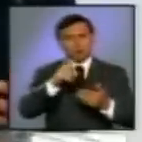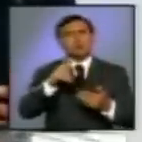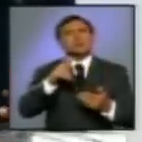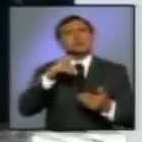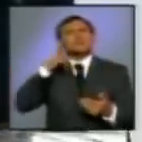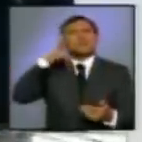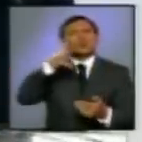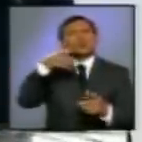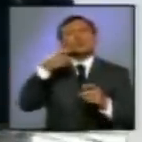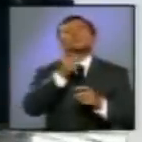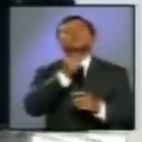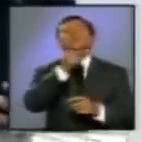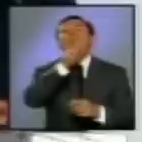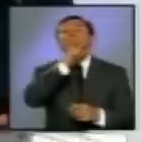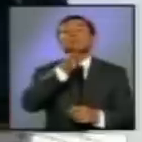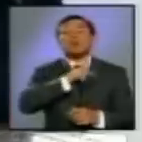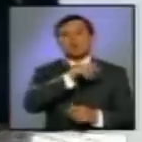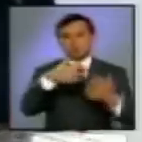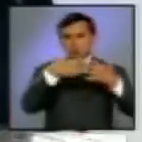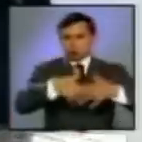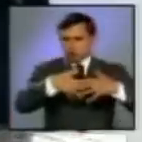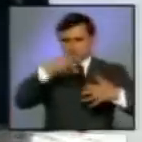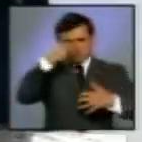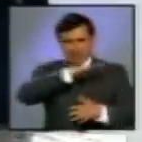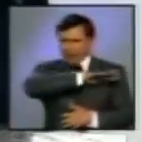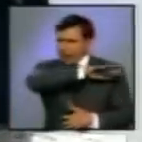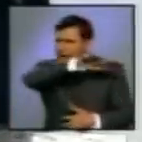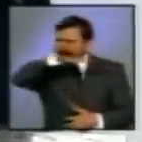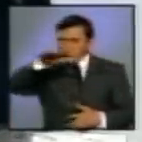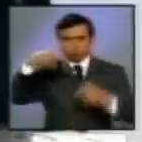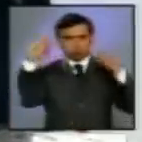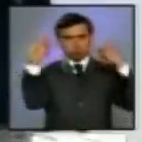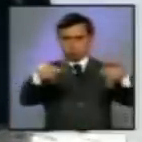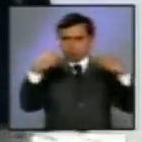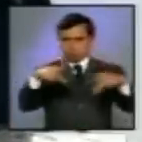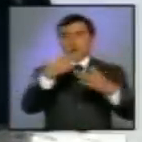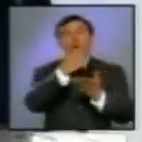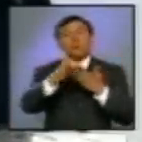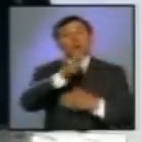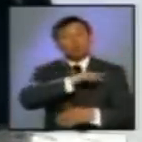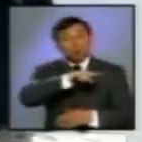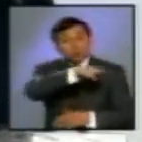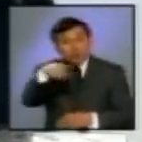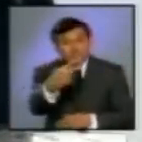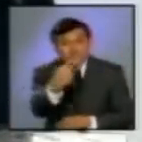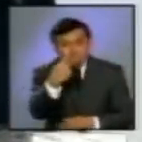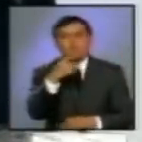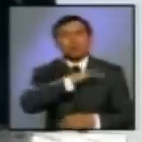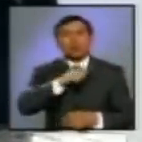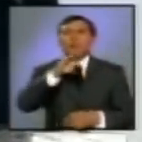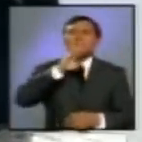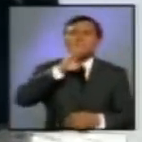Pemex sea una industria de todos los mexicanos y que ustedes que me están escuchando, cada mamá, cada joven, cada